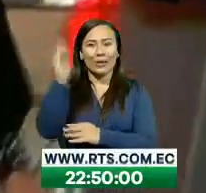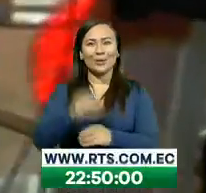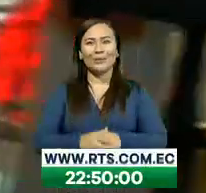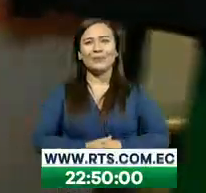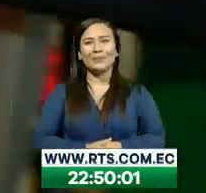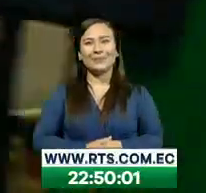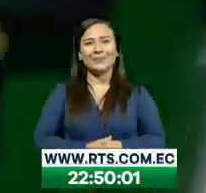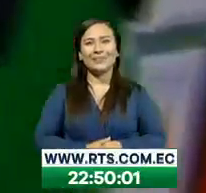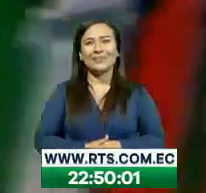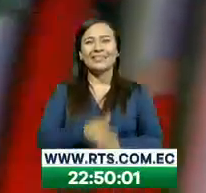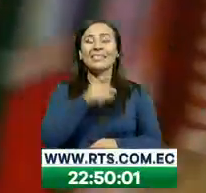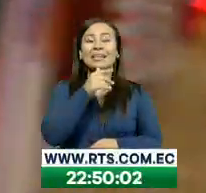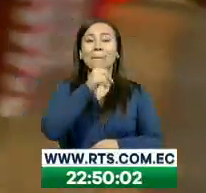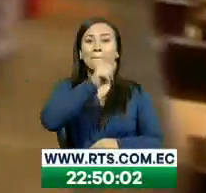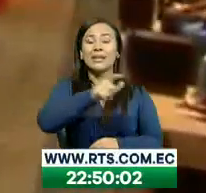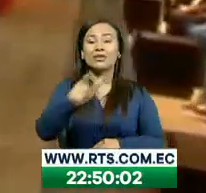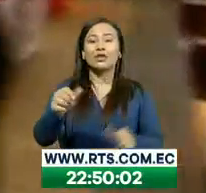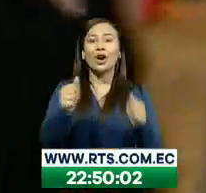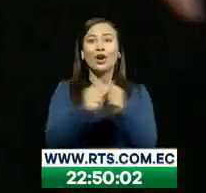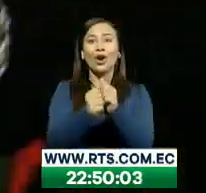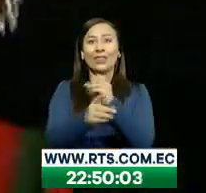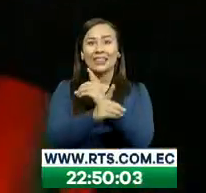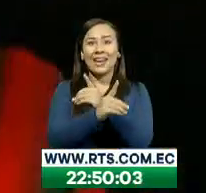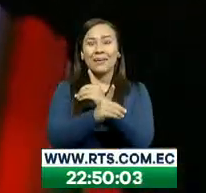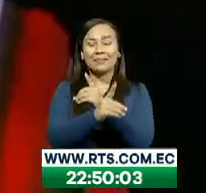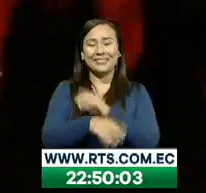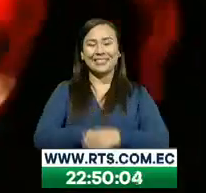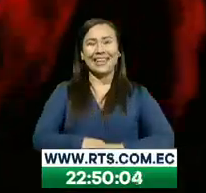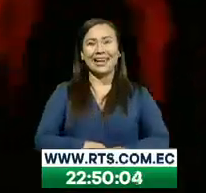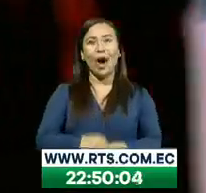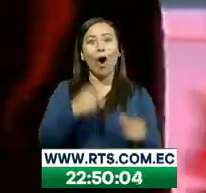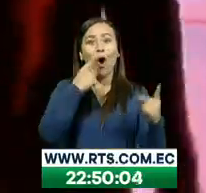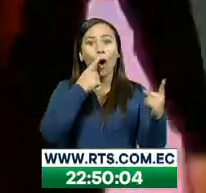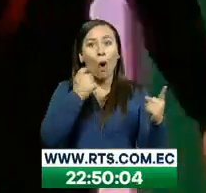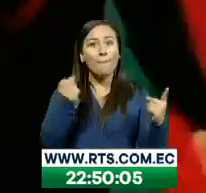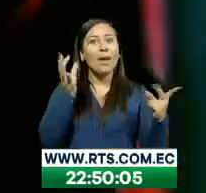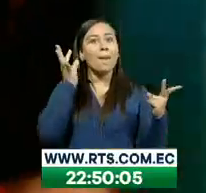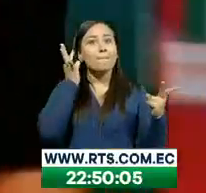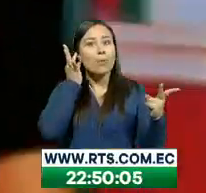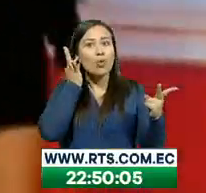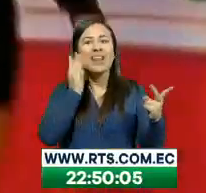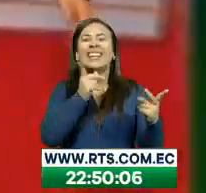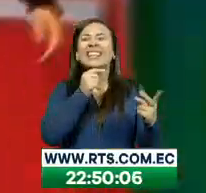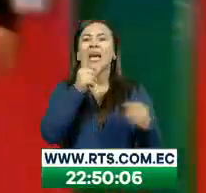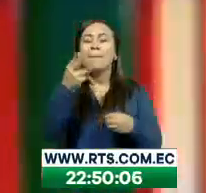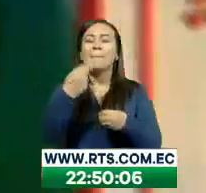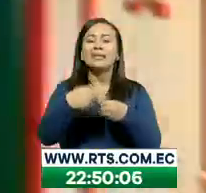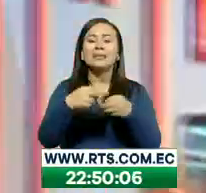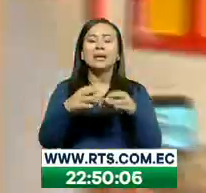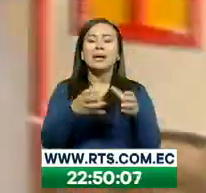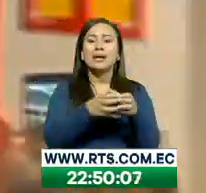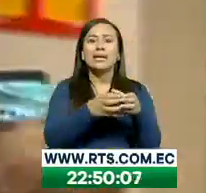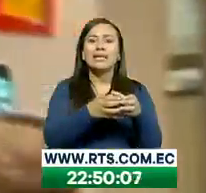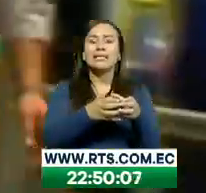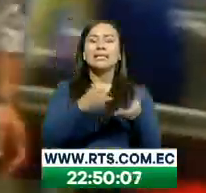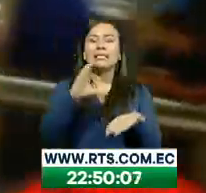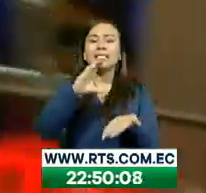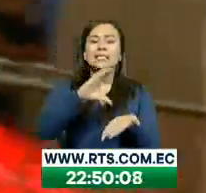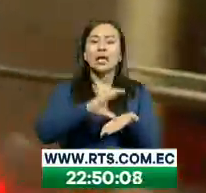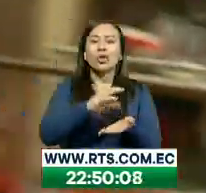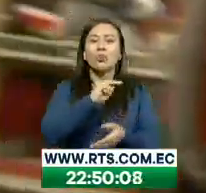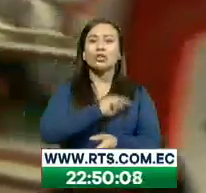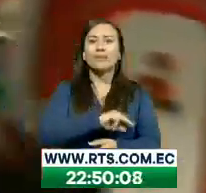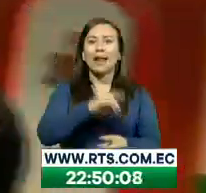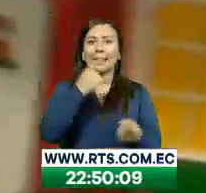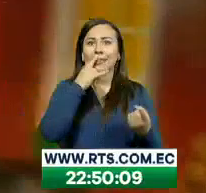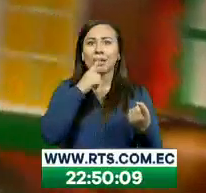Los modelos fueron personas con discapacidad. Hombres y mujeres que pertenecen al Centro Municipal 4 de Enero y